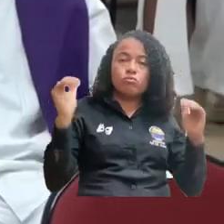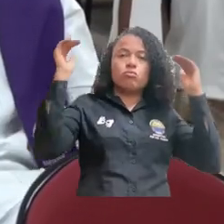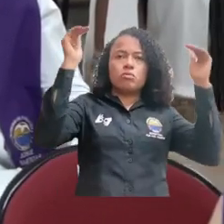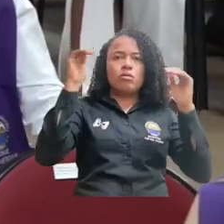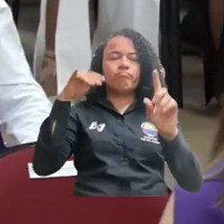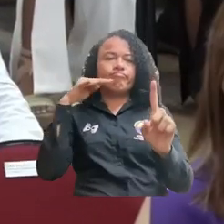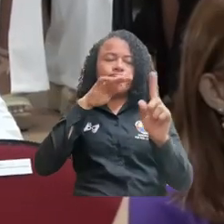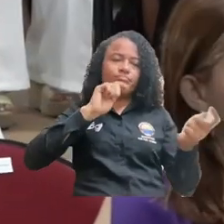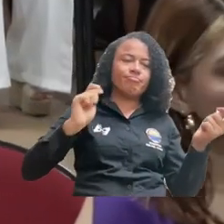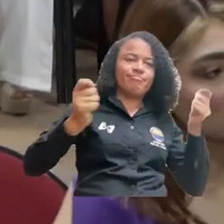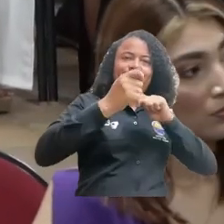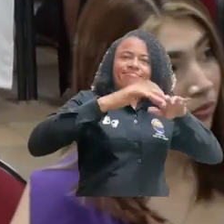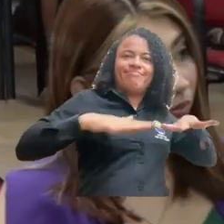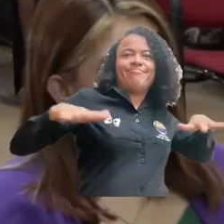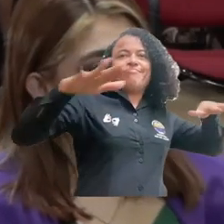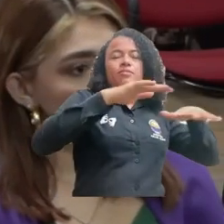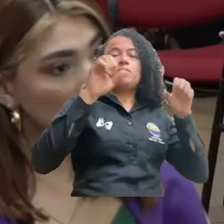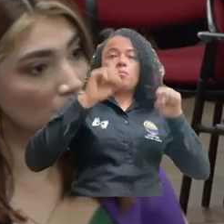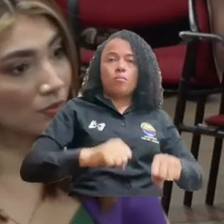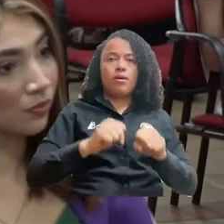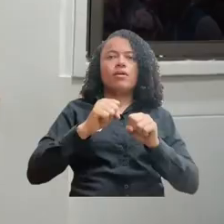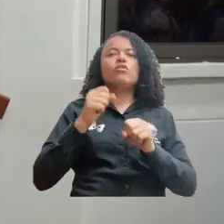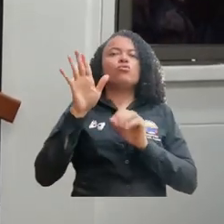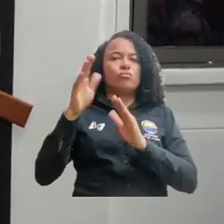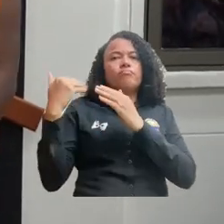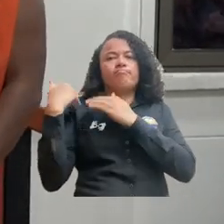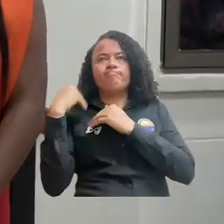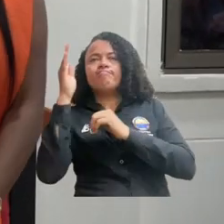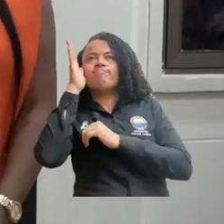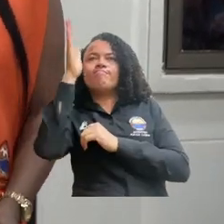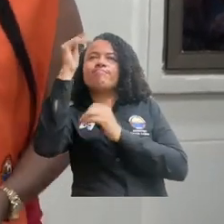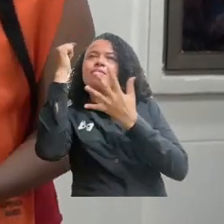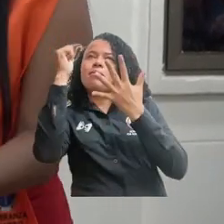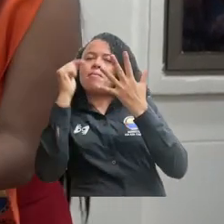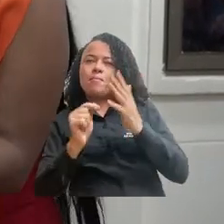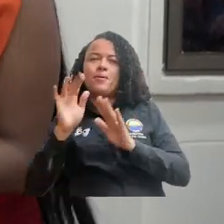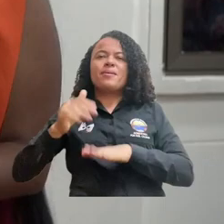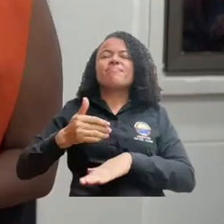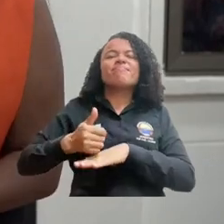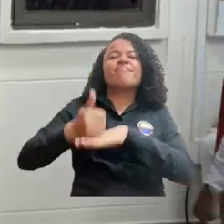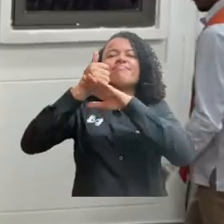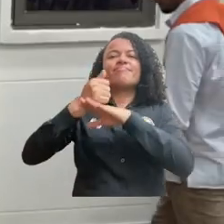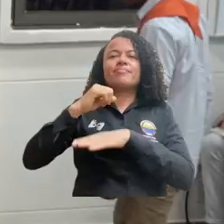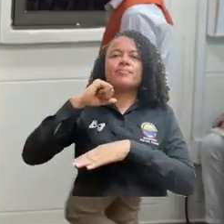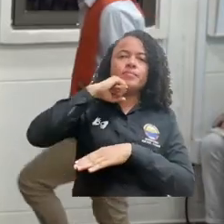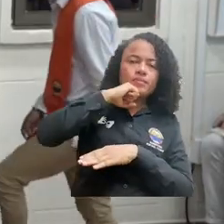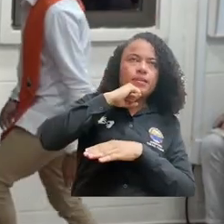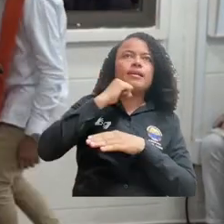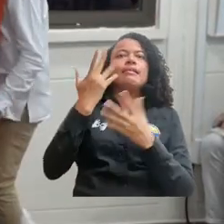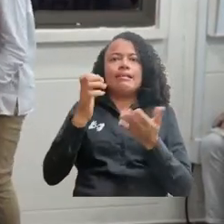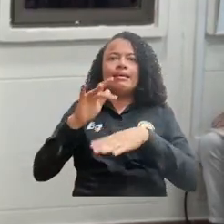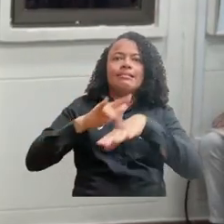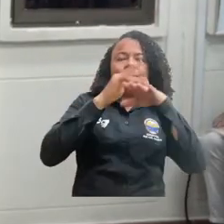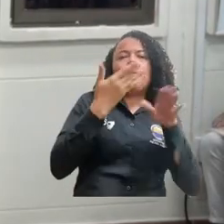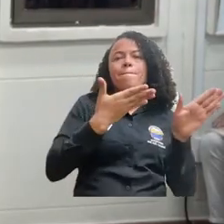brindar mayor acceso a la educación superior y seguir transformando el territorio. Una visión impulsada